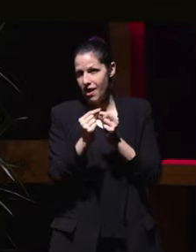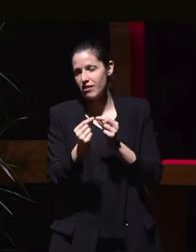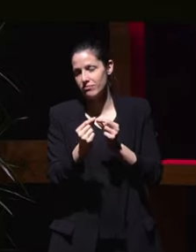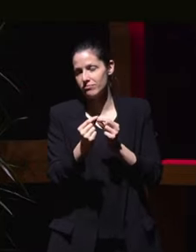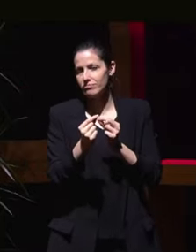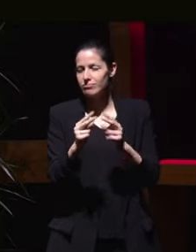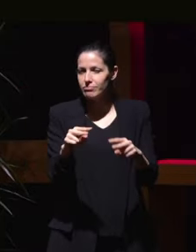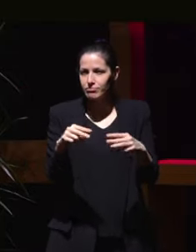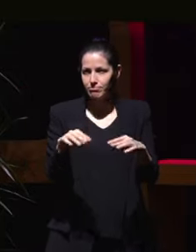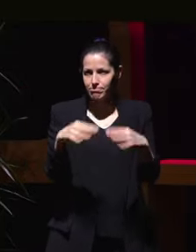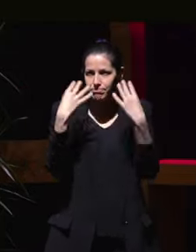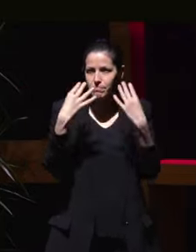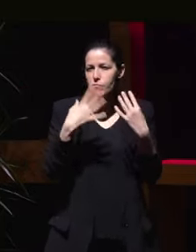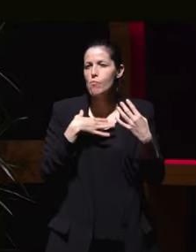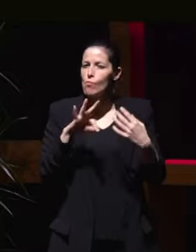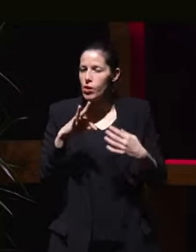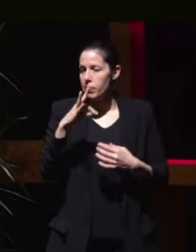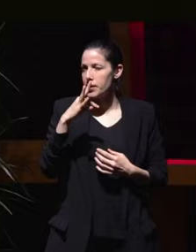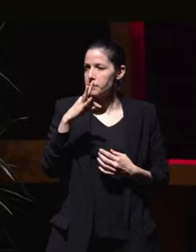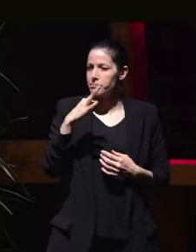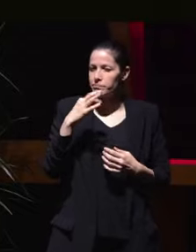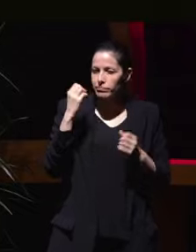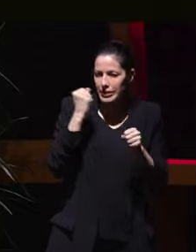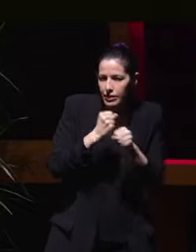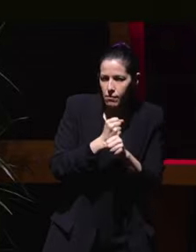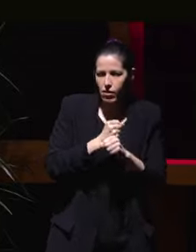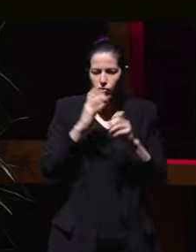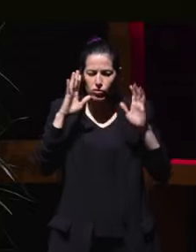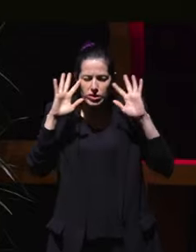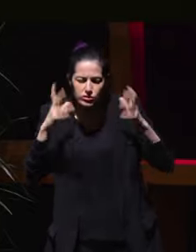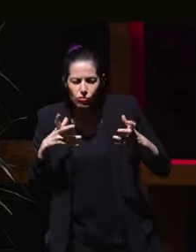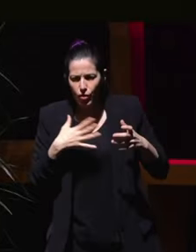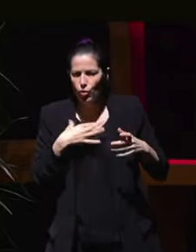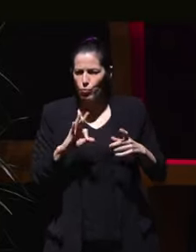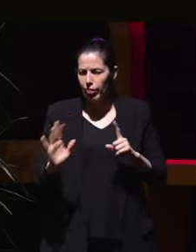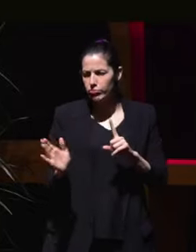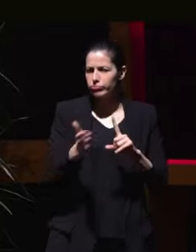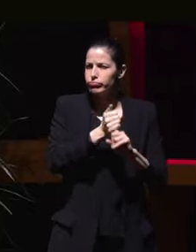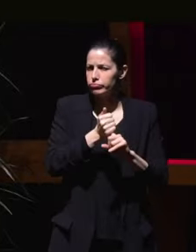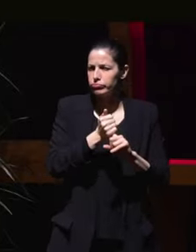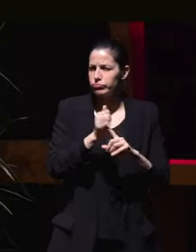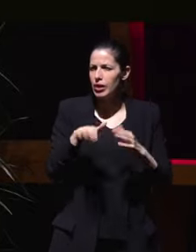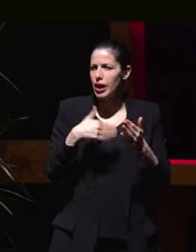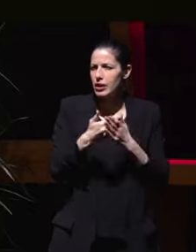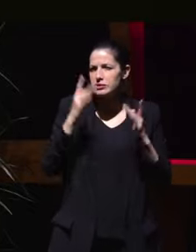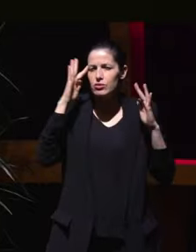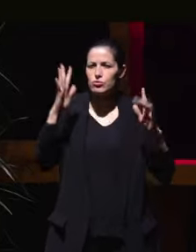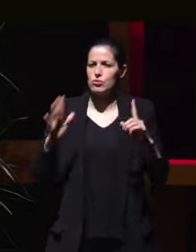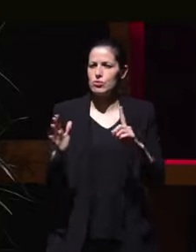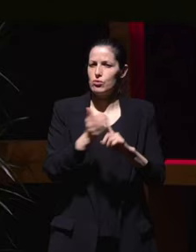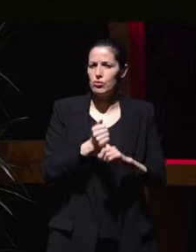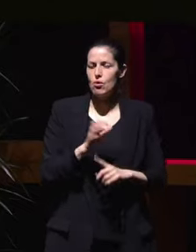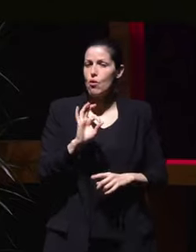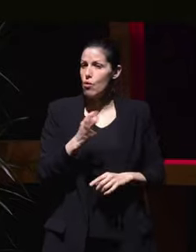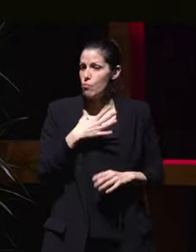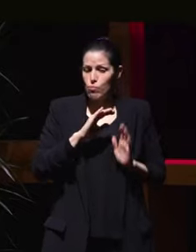saiba que con trabajo, con esfuerzo, co que un se propoña, puede llegar y cumplir os seus sueños, estar incluso en un mundo